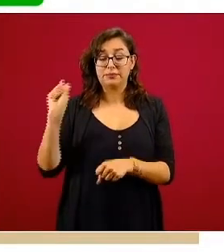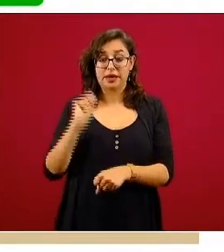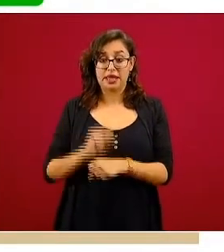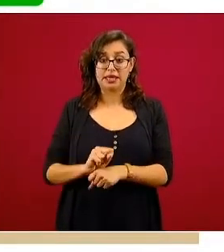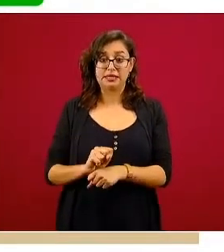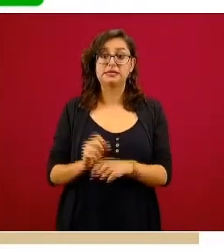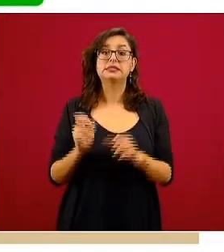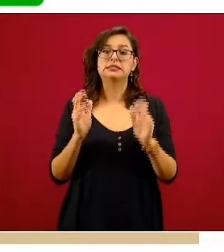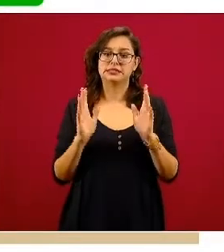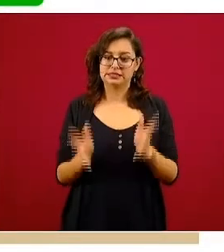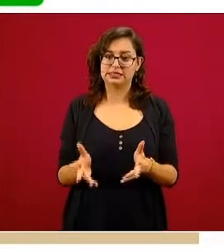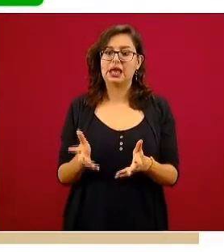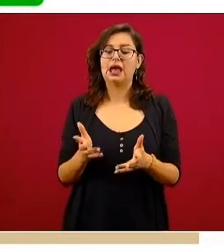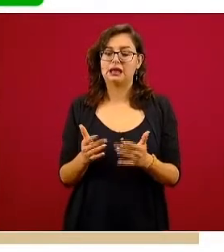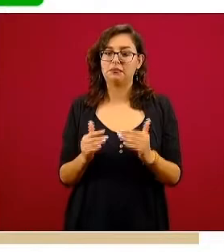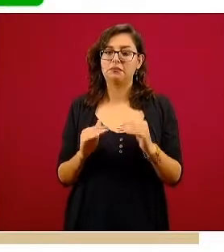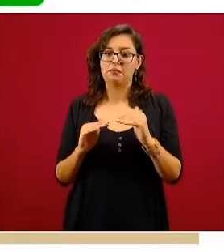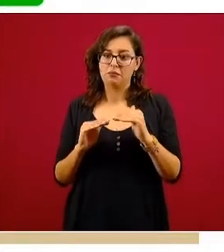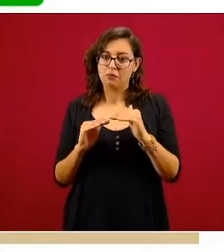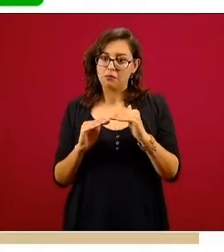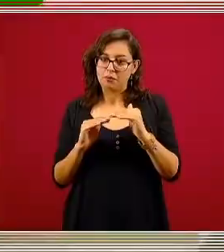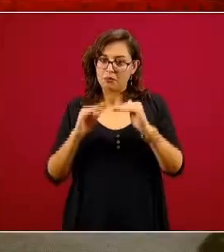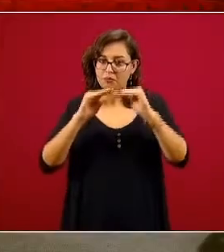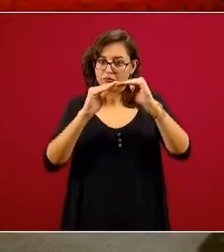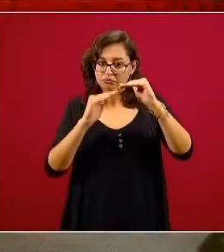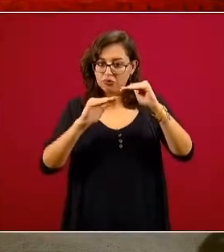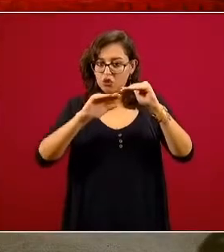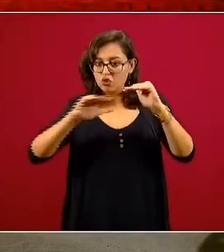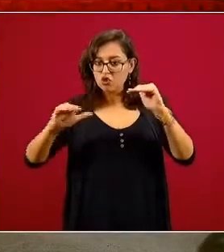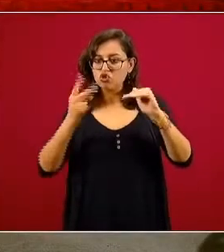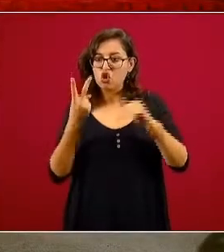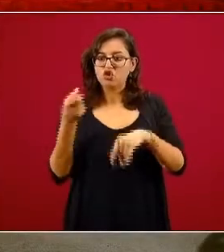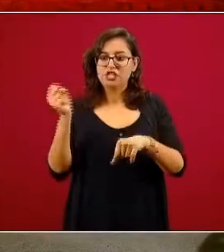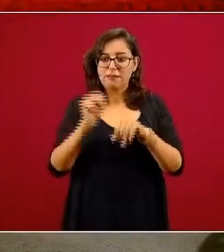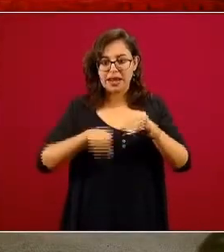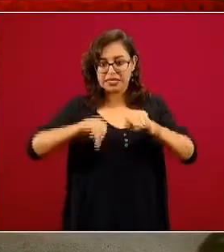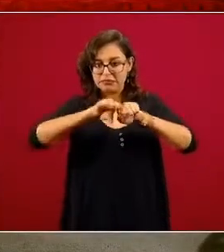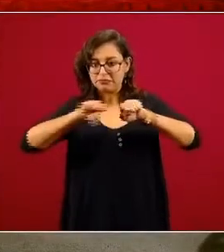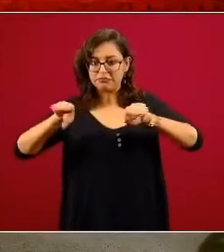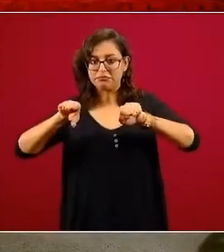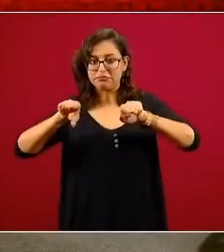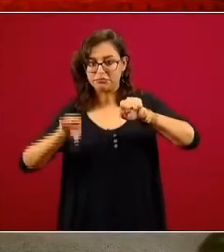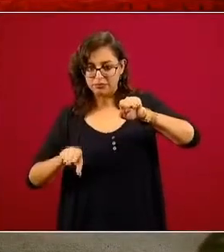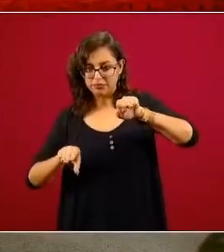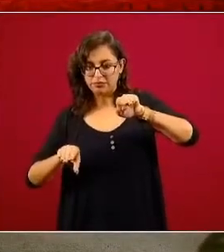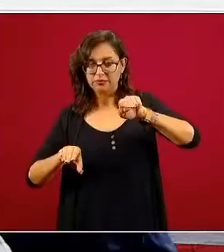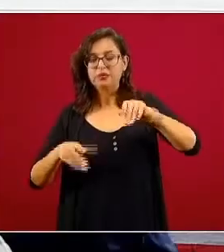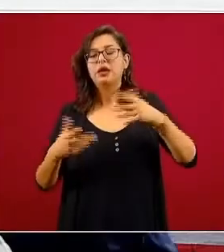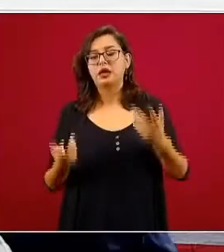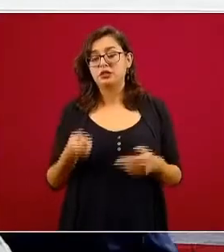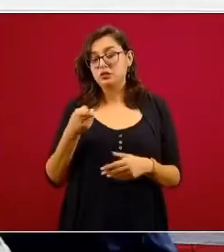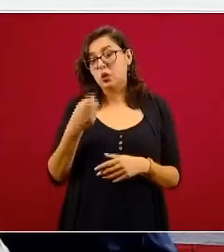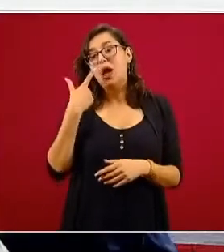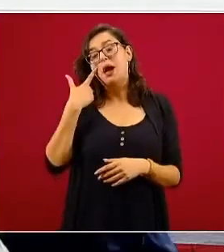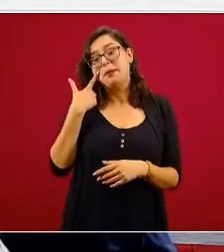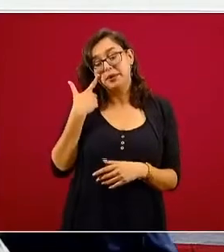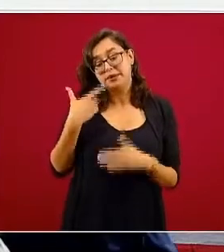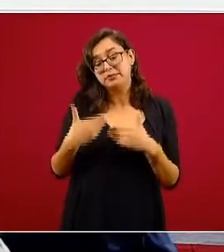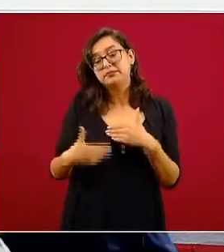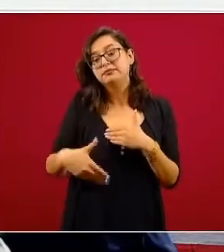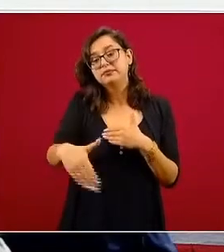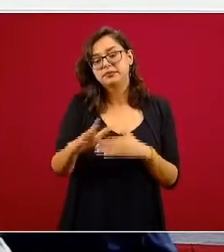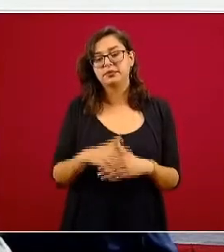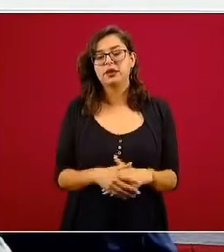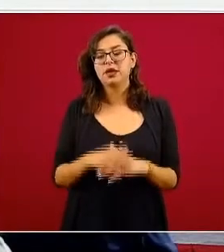la presentación de una meseta. Menos 53%, también el descenso de